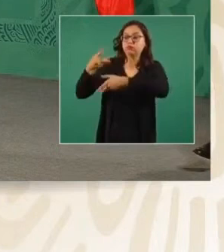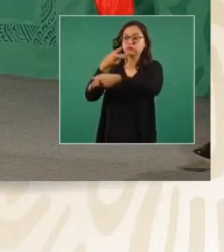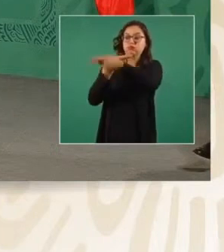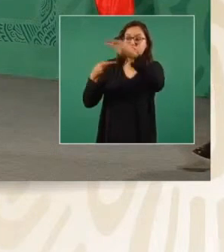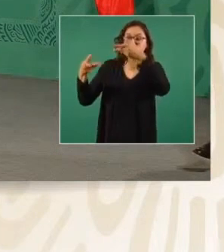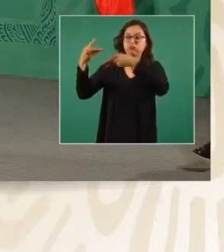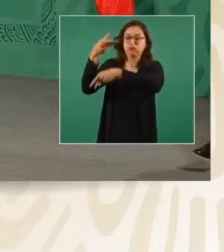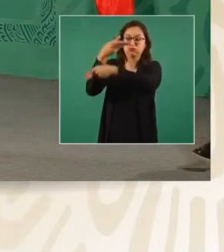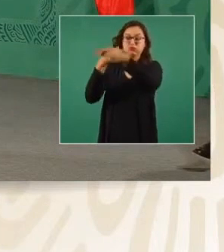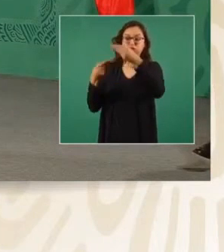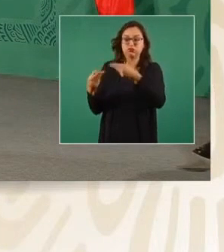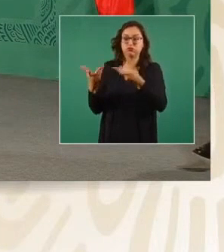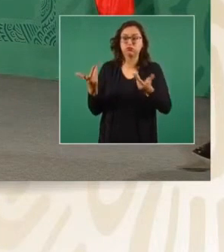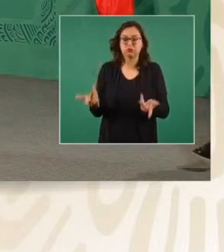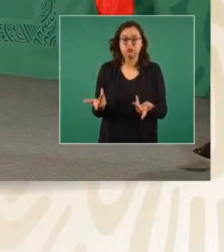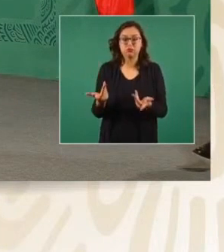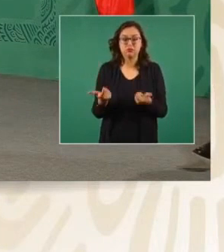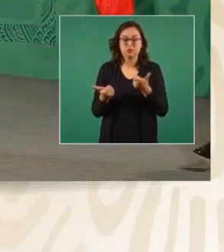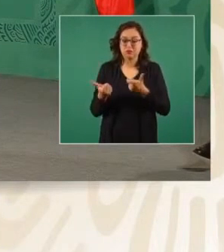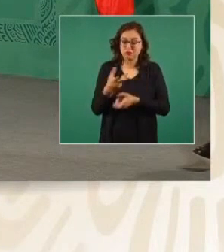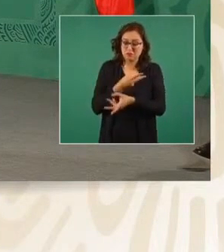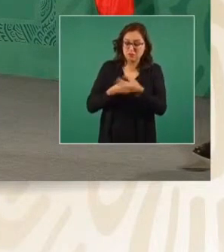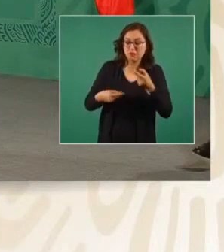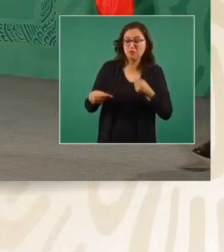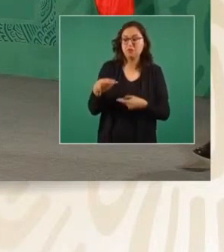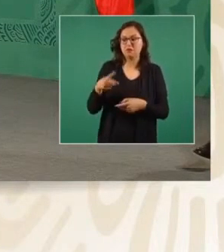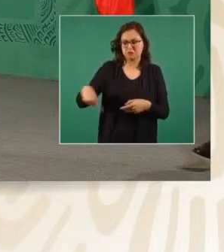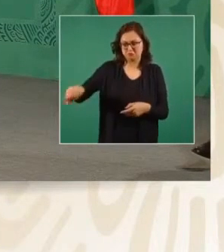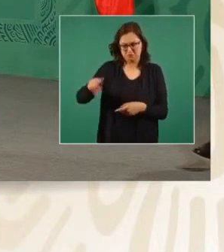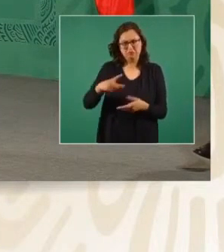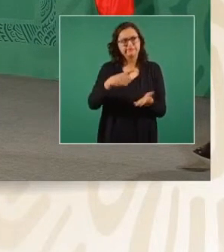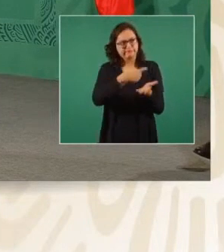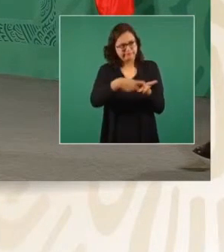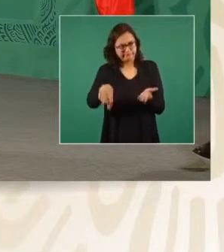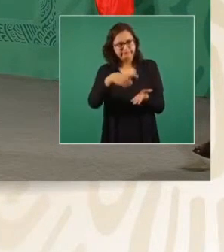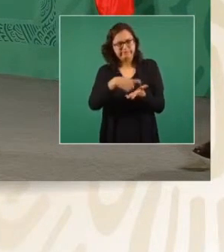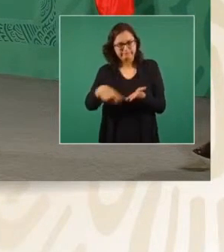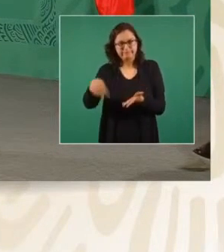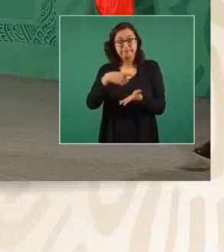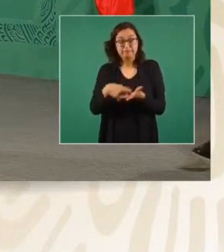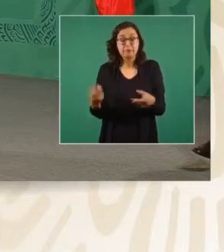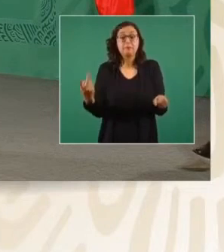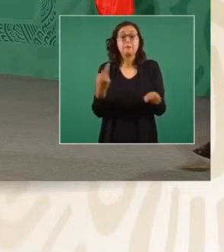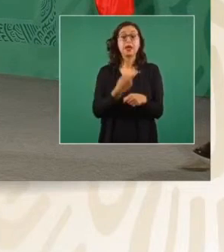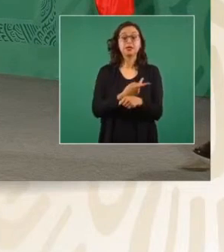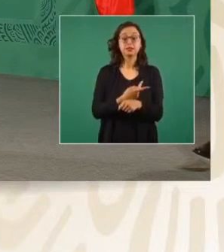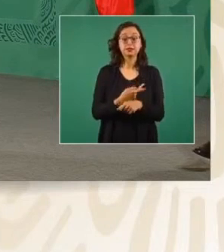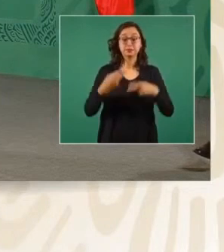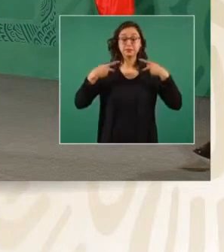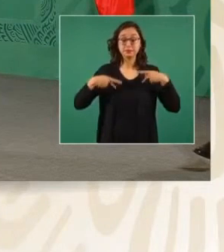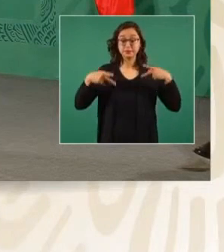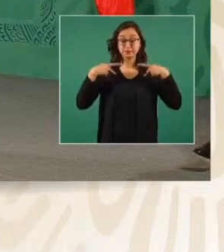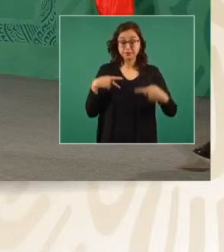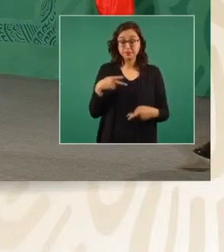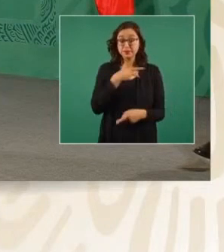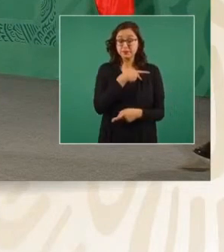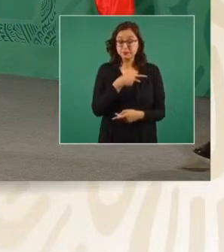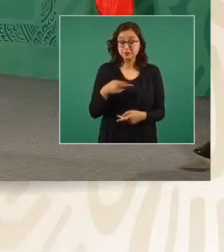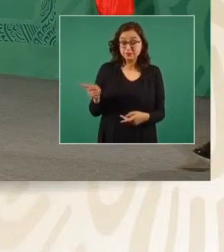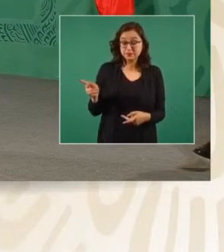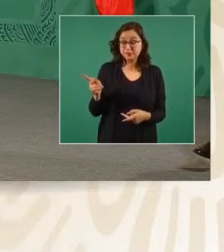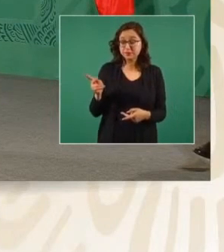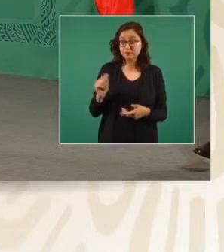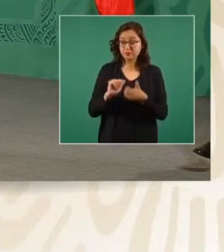reactivar la economía, para fortalecer el consumo, porque si la gente tiene